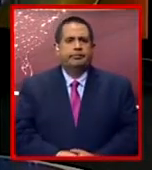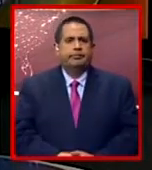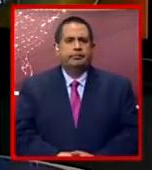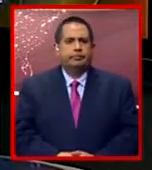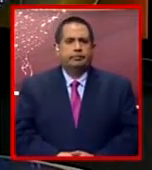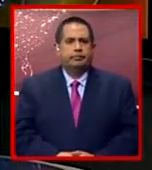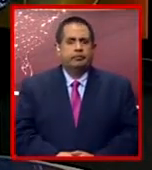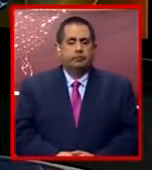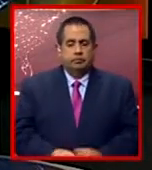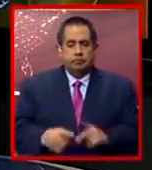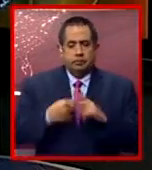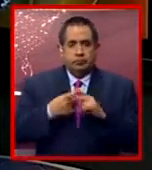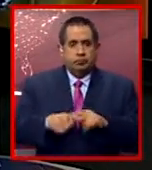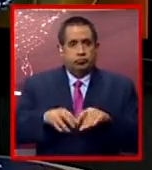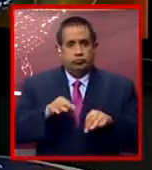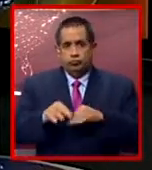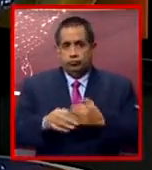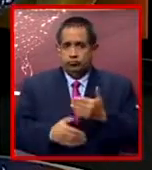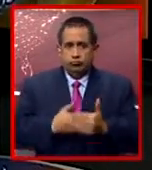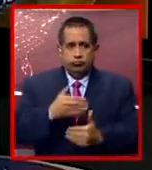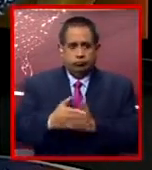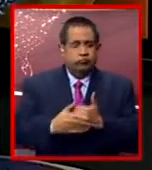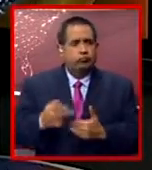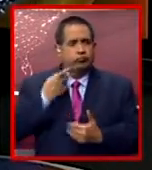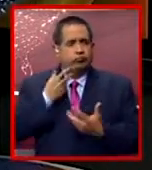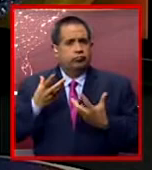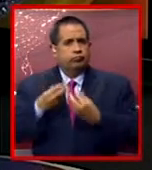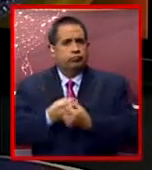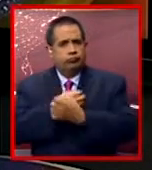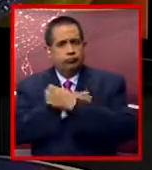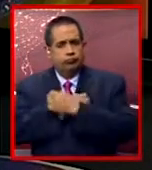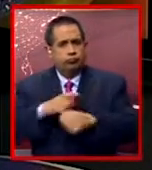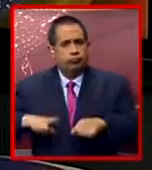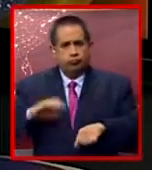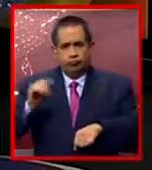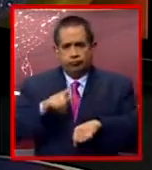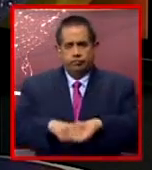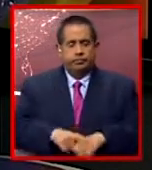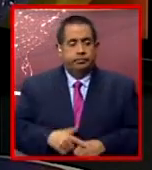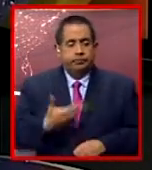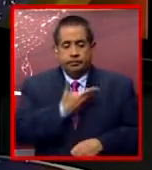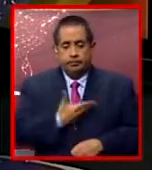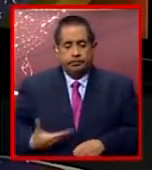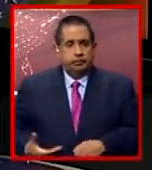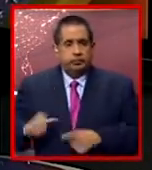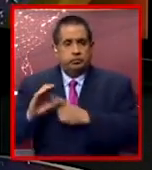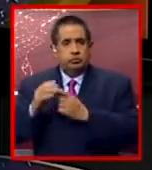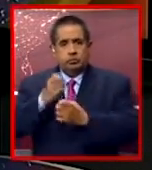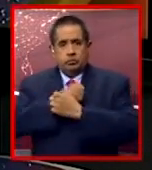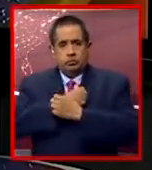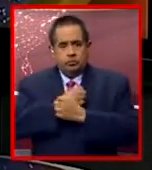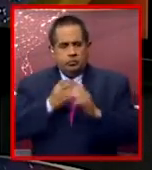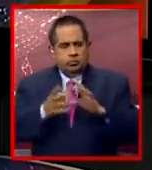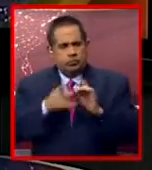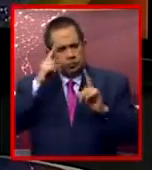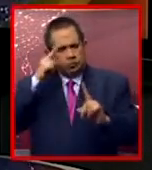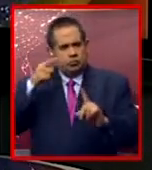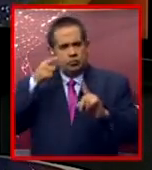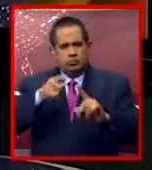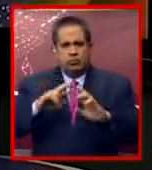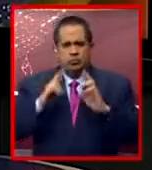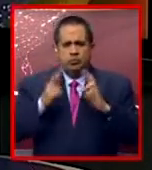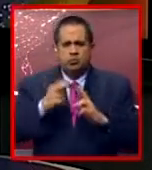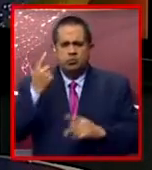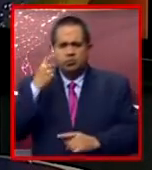Bueno, iniciaron los trabajos previo a la presentación de la política educativa del Gobierno Federal. El presidente de la Comisión de Educación explicó el objetivo de la